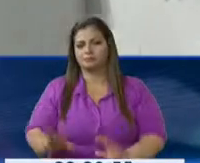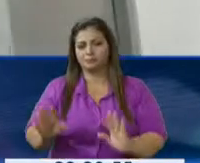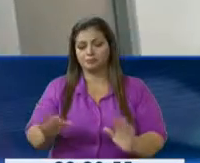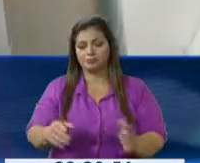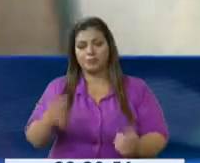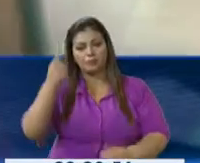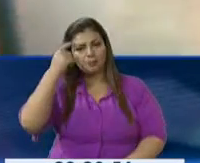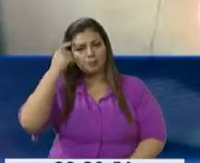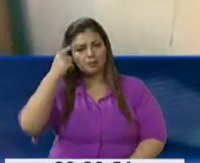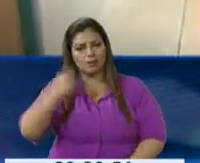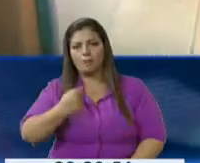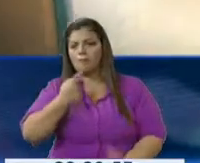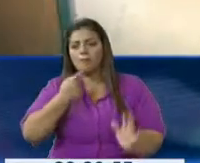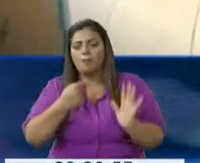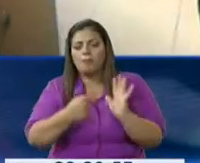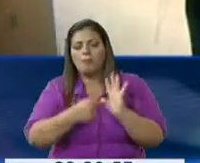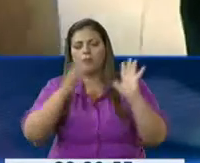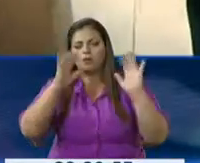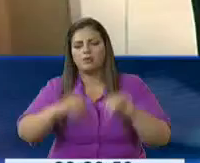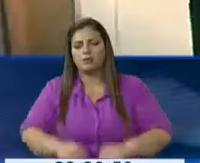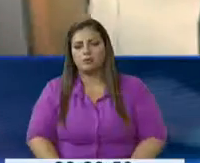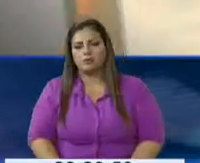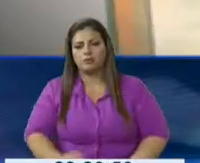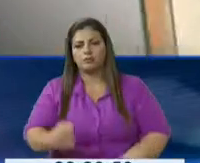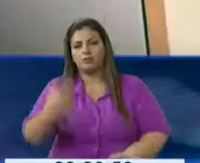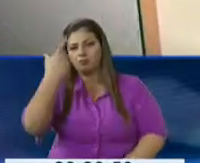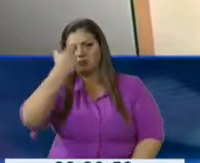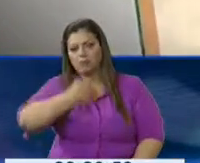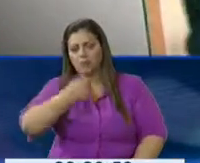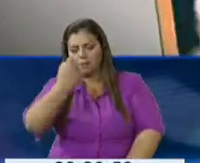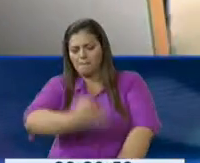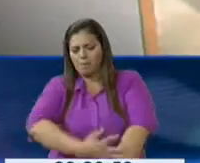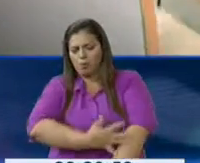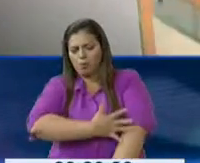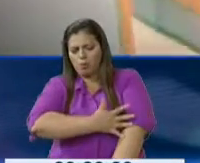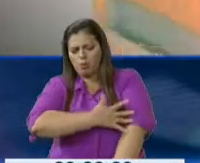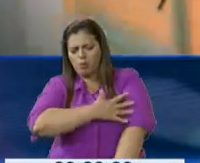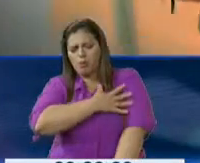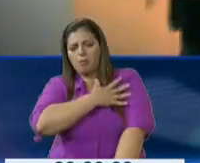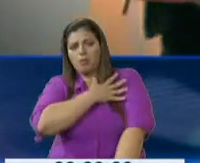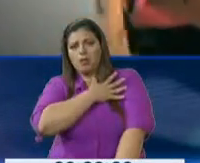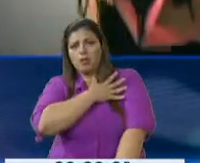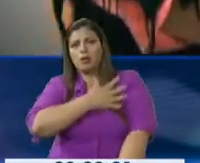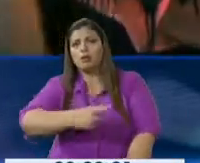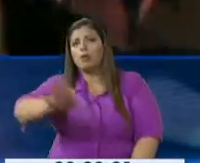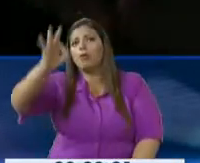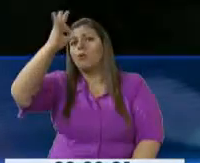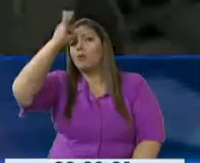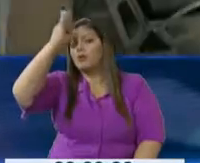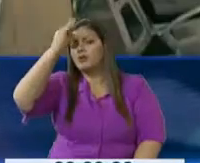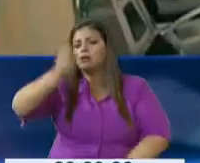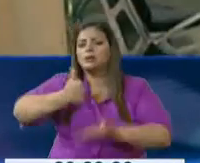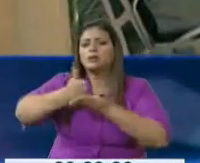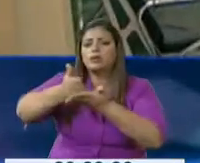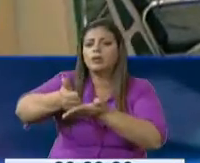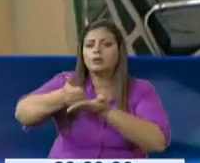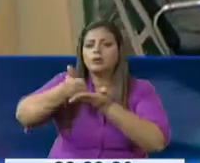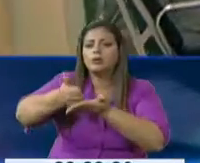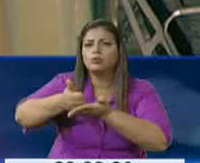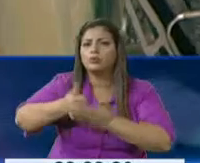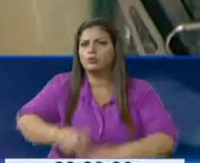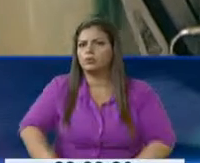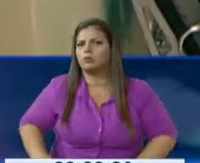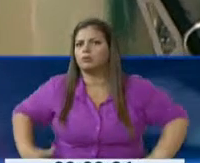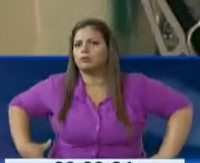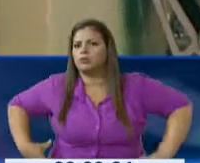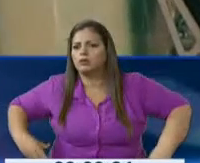económico de una quemadura al Hospital Bernaza le está saliendo alrededor de $3,200 diarios. ¿Diarios? Por persona. ¿Por